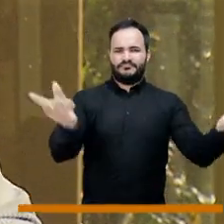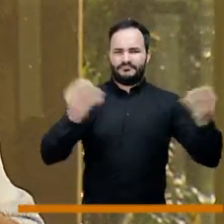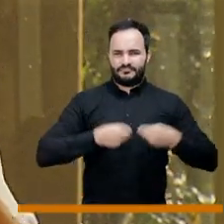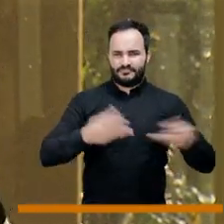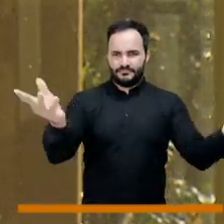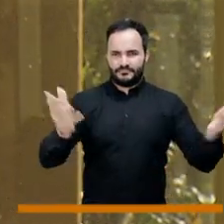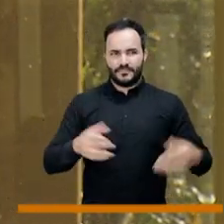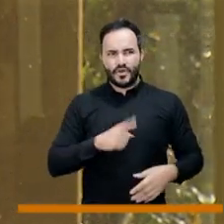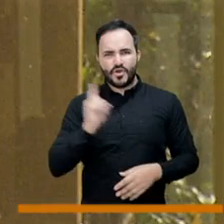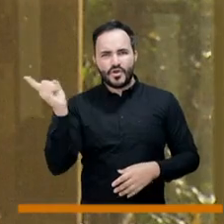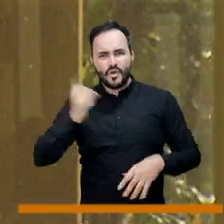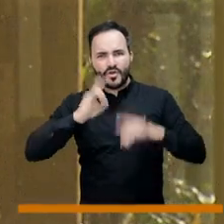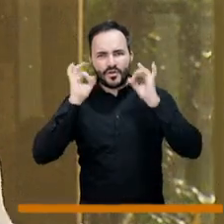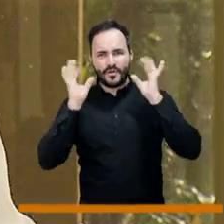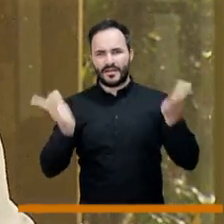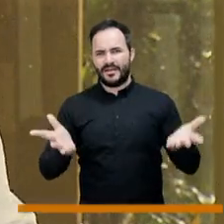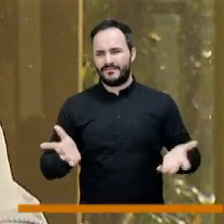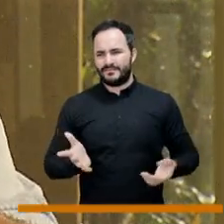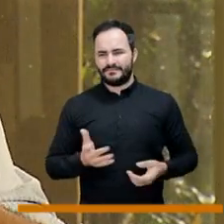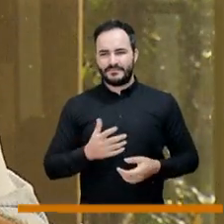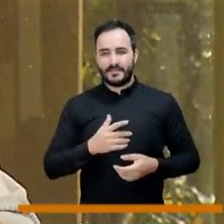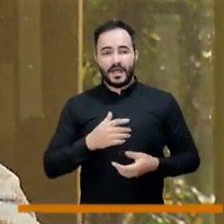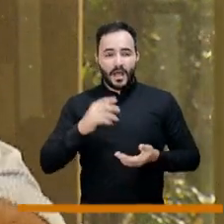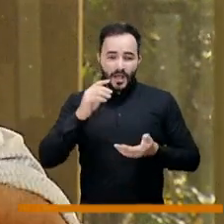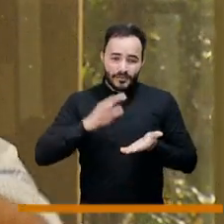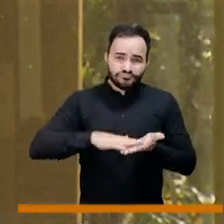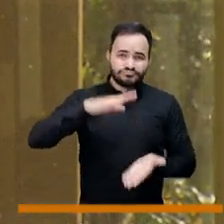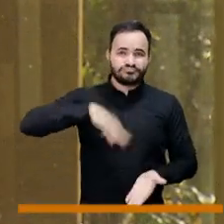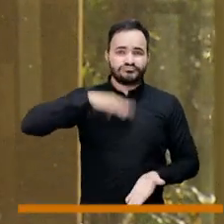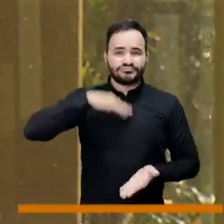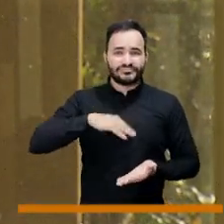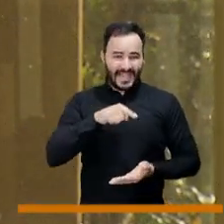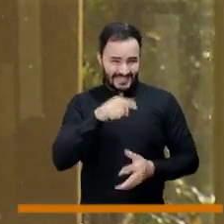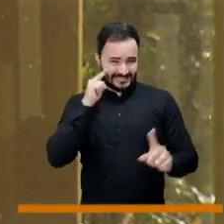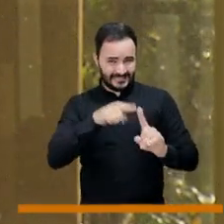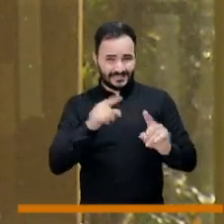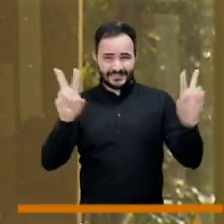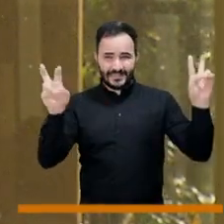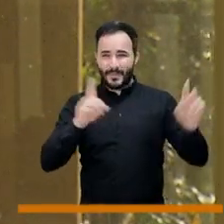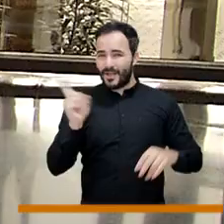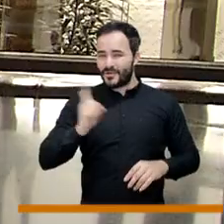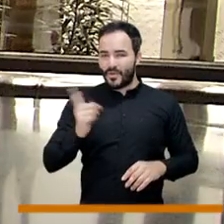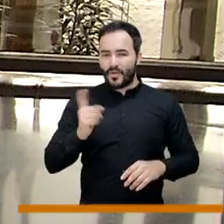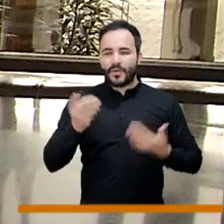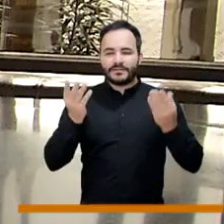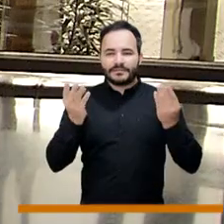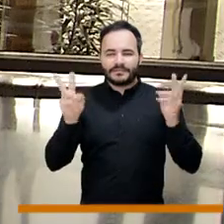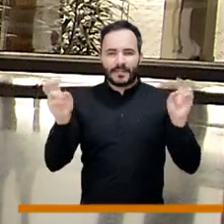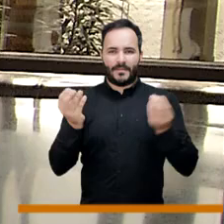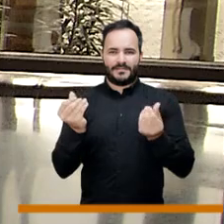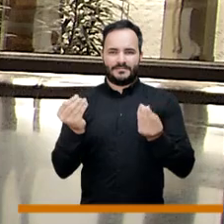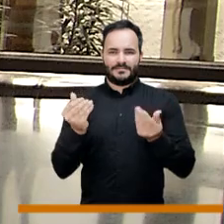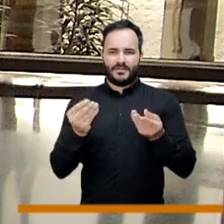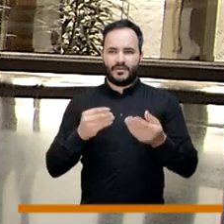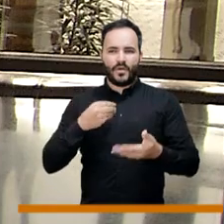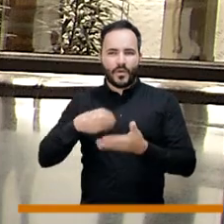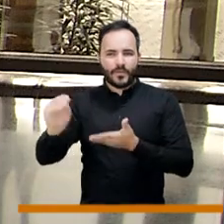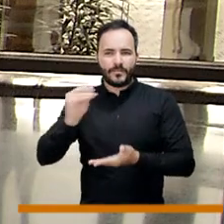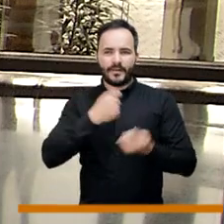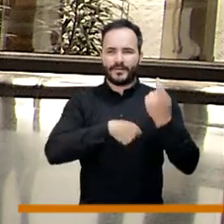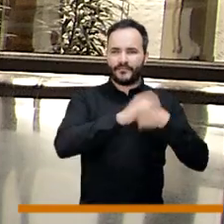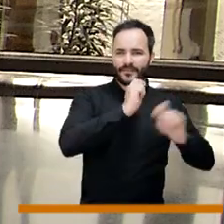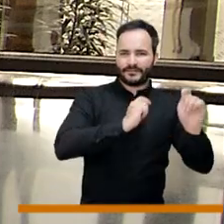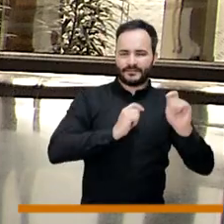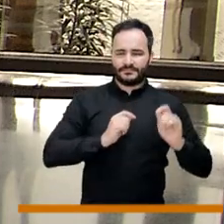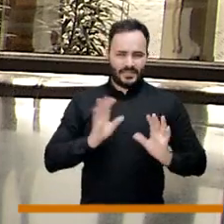capacidad económica del país. El país solo tiene en su capacidad económica, tiene una capacidad de imprimir una